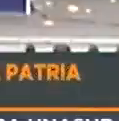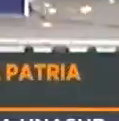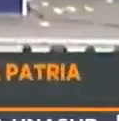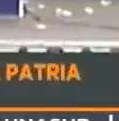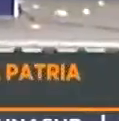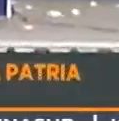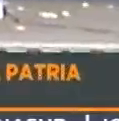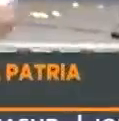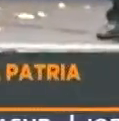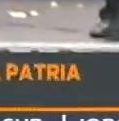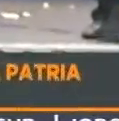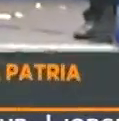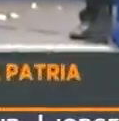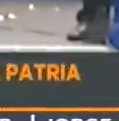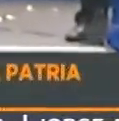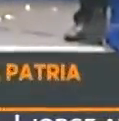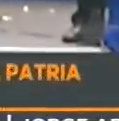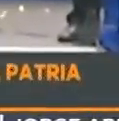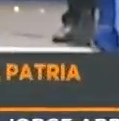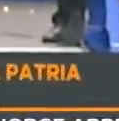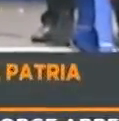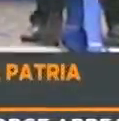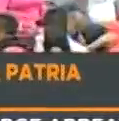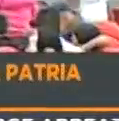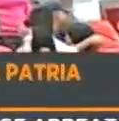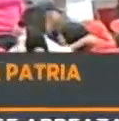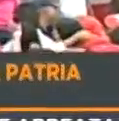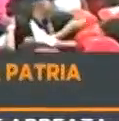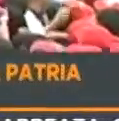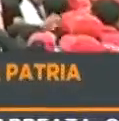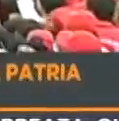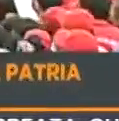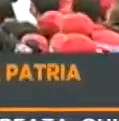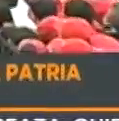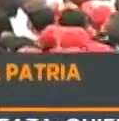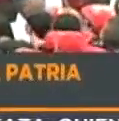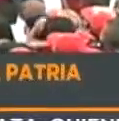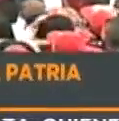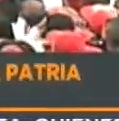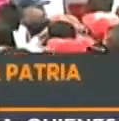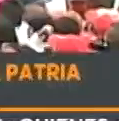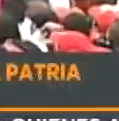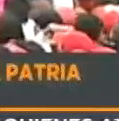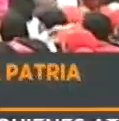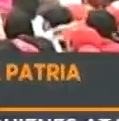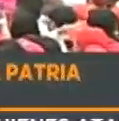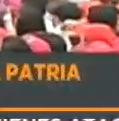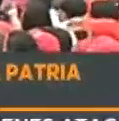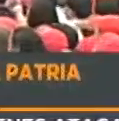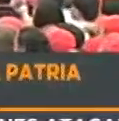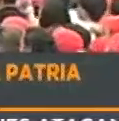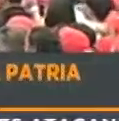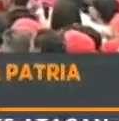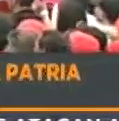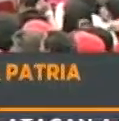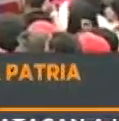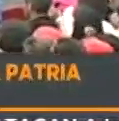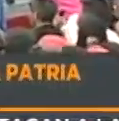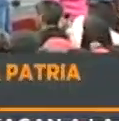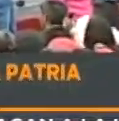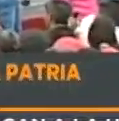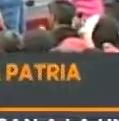de Tucupita, Maracaibo. De Maracaibo a Puerto Ordaz, de Caracas, San Fernando de